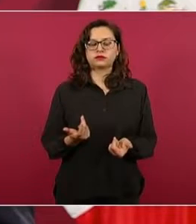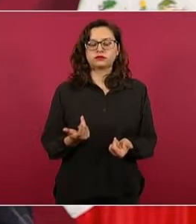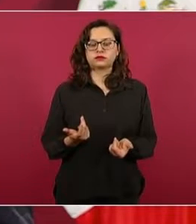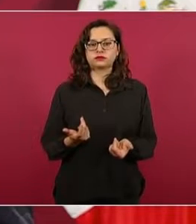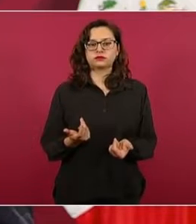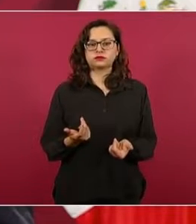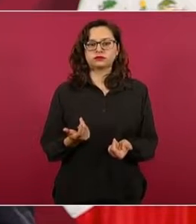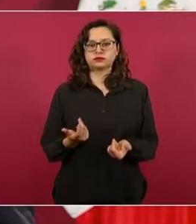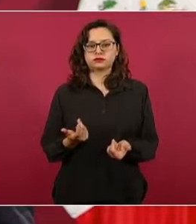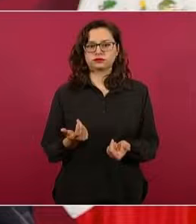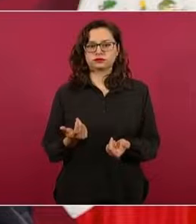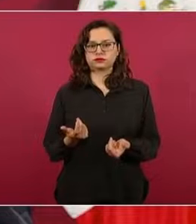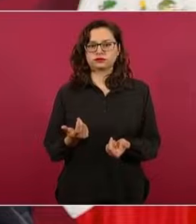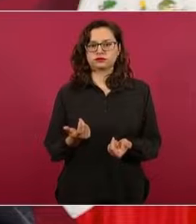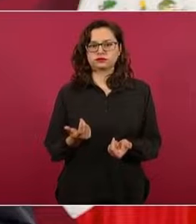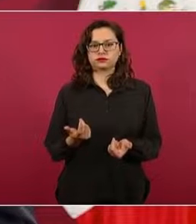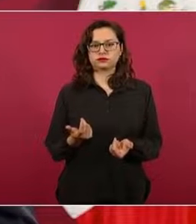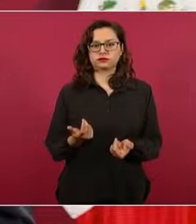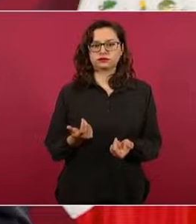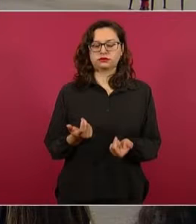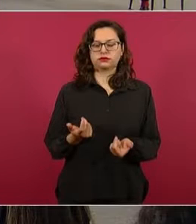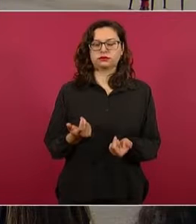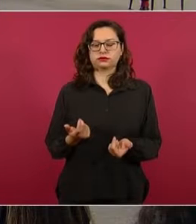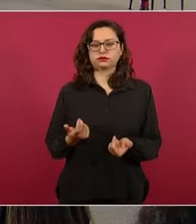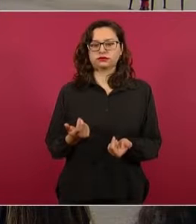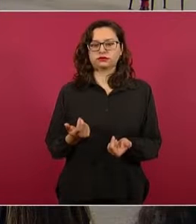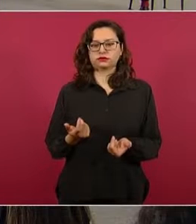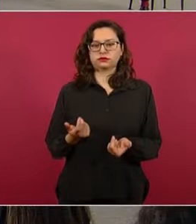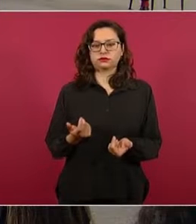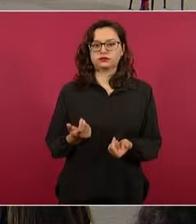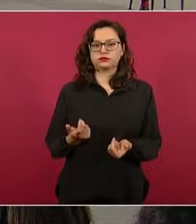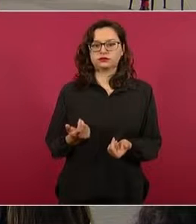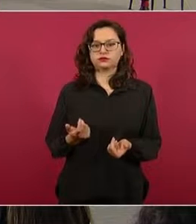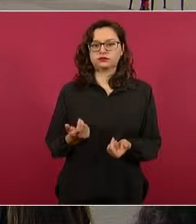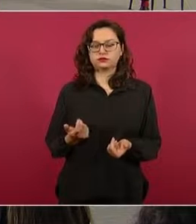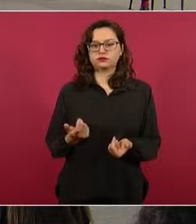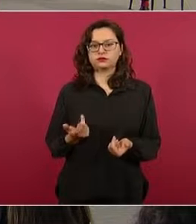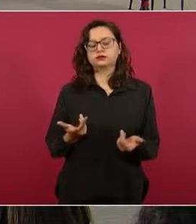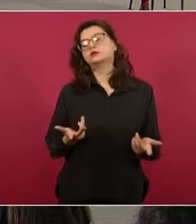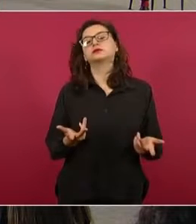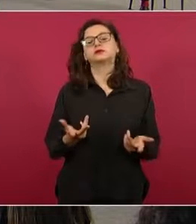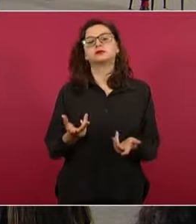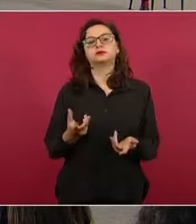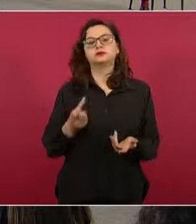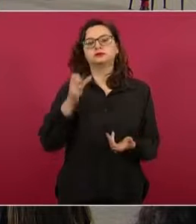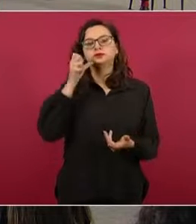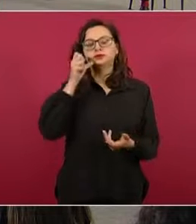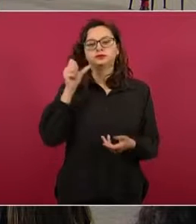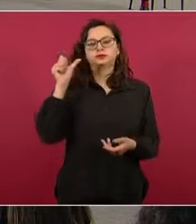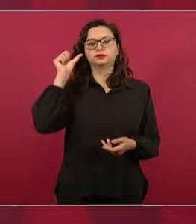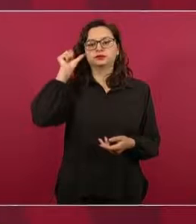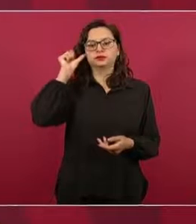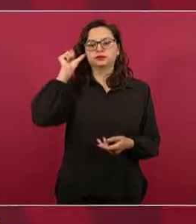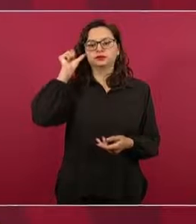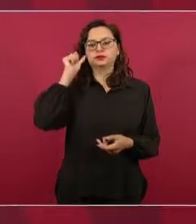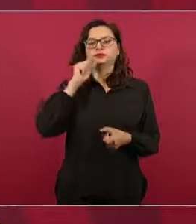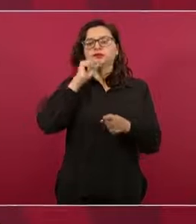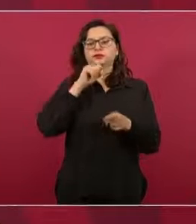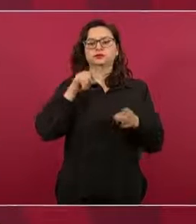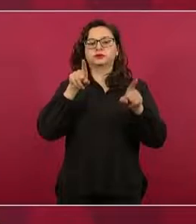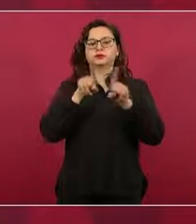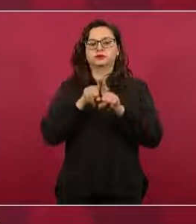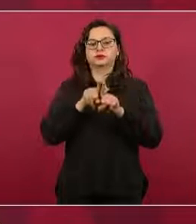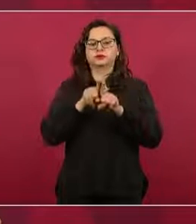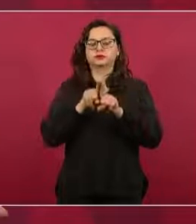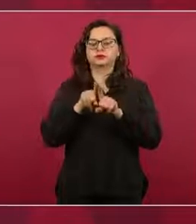ayer fueron los actos en el Palacio de la Revolución,